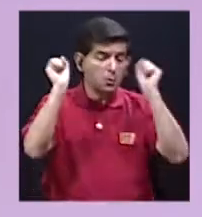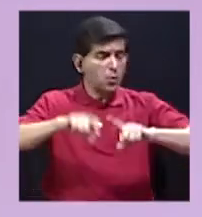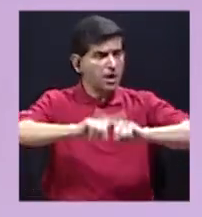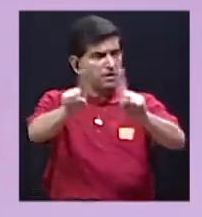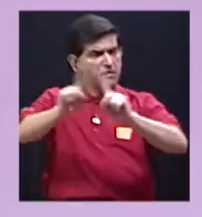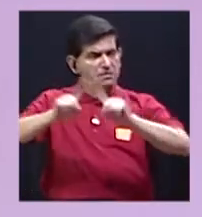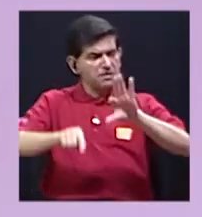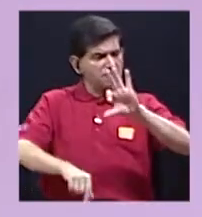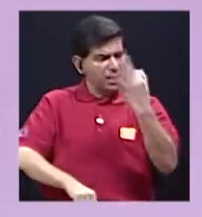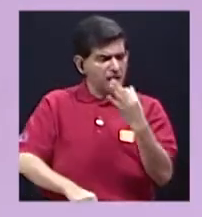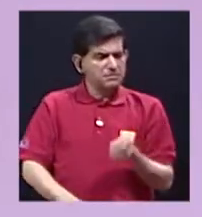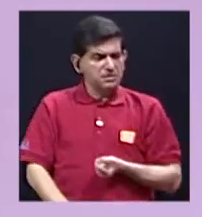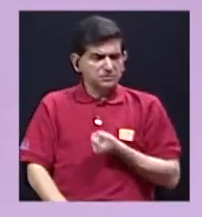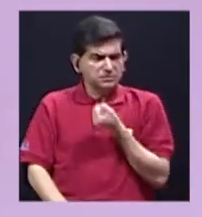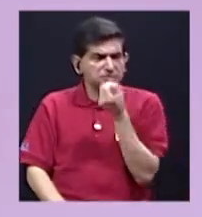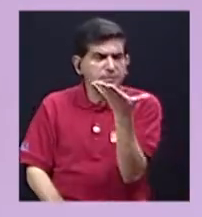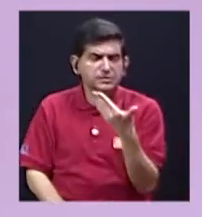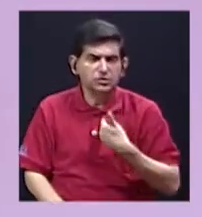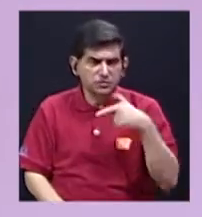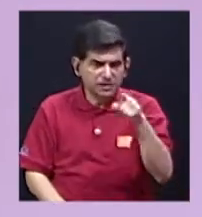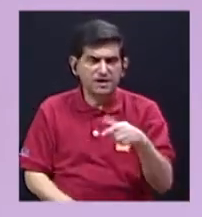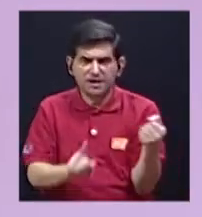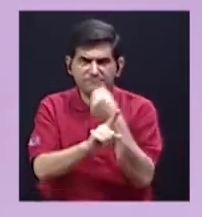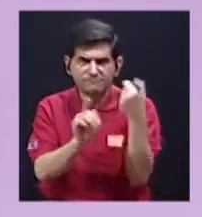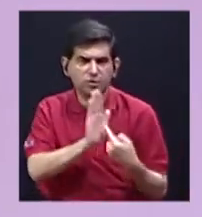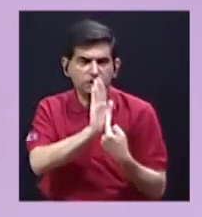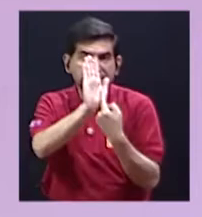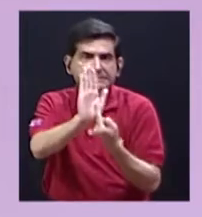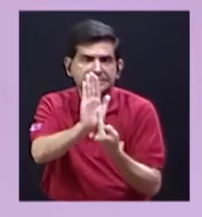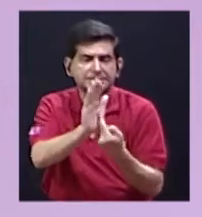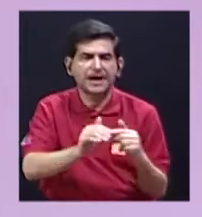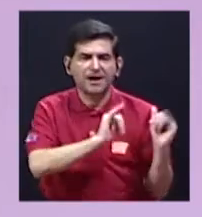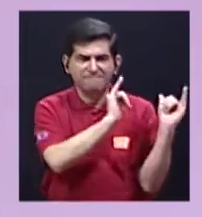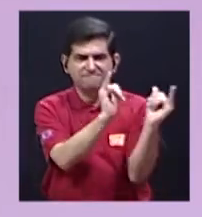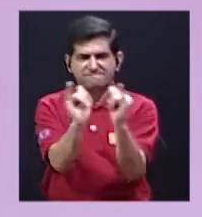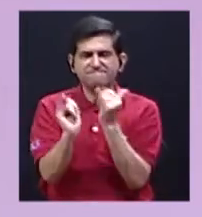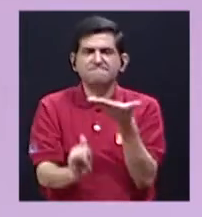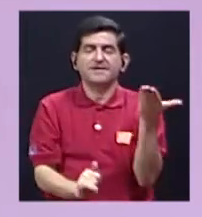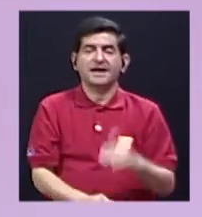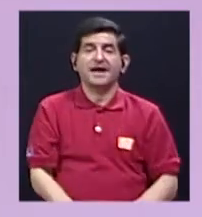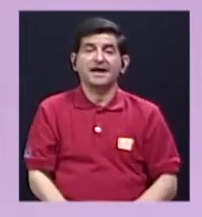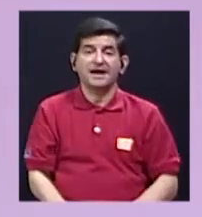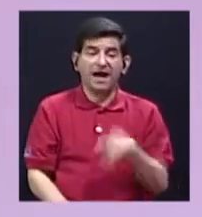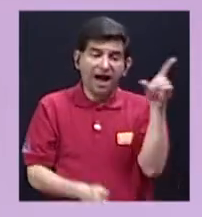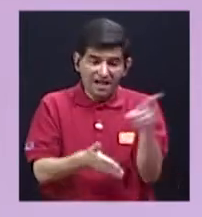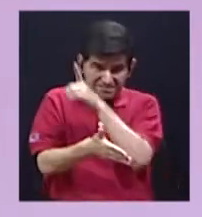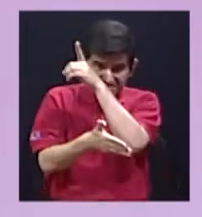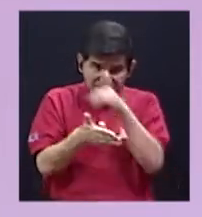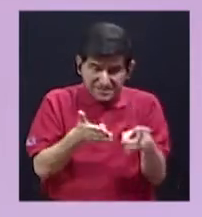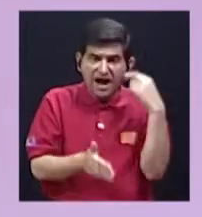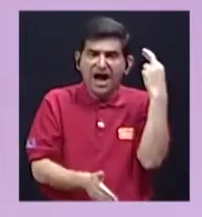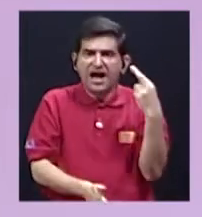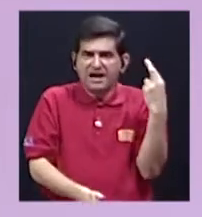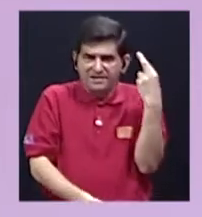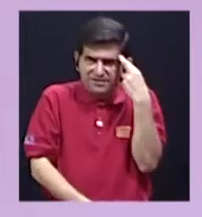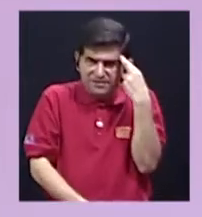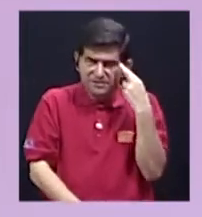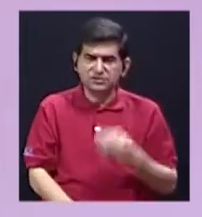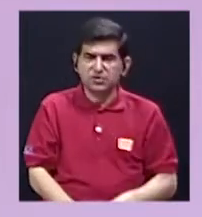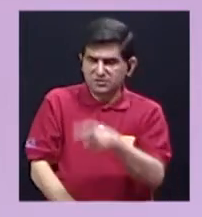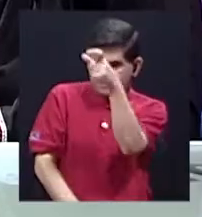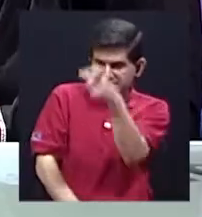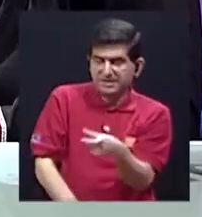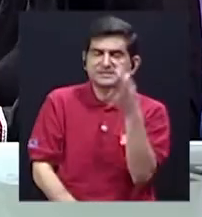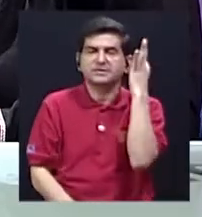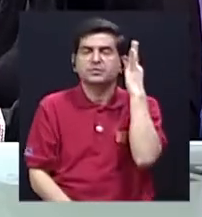muchísimas formas y manifestaciones de esa violencia lo que tienen en común es el carácter discriminatorio en razón de